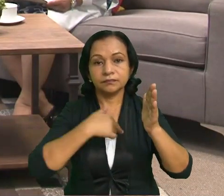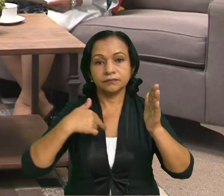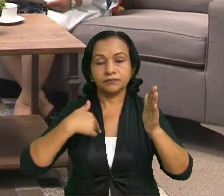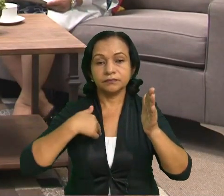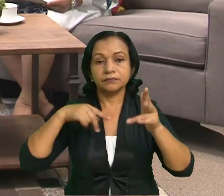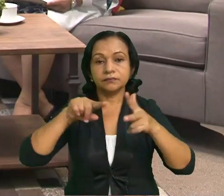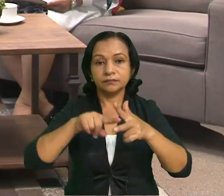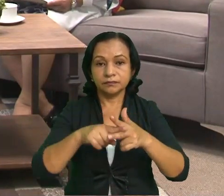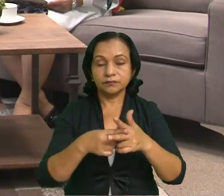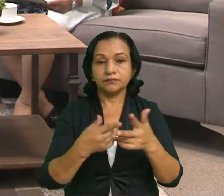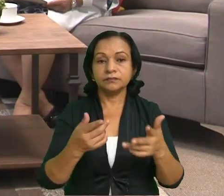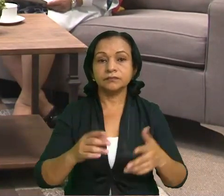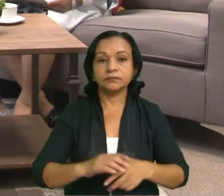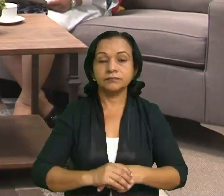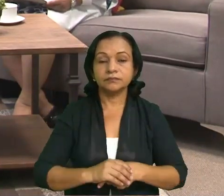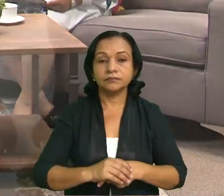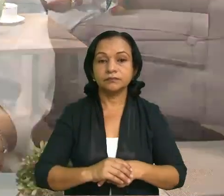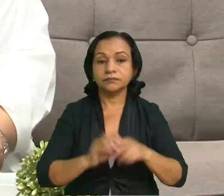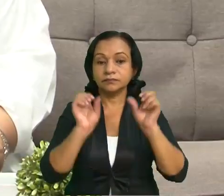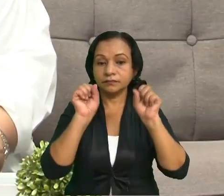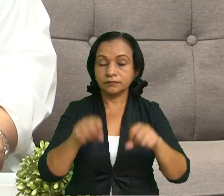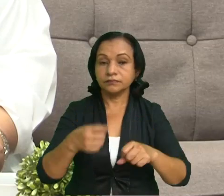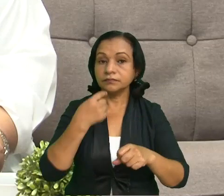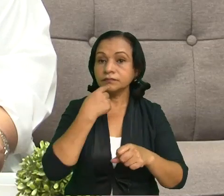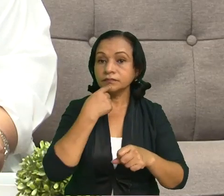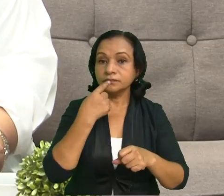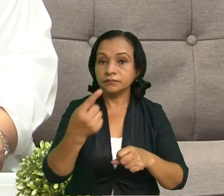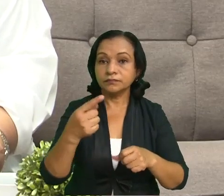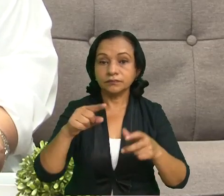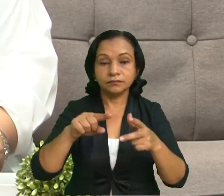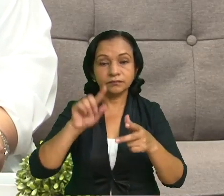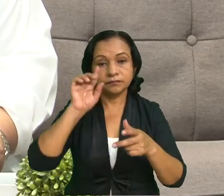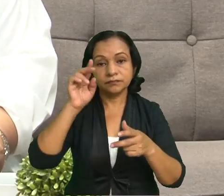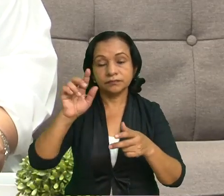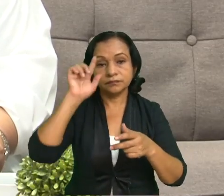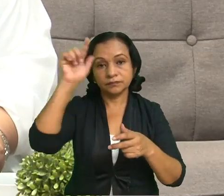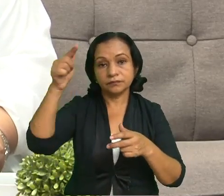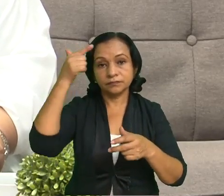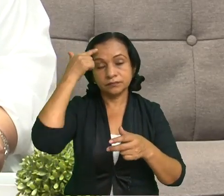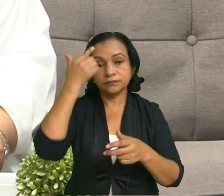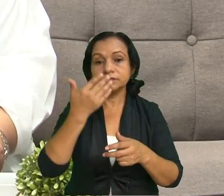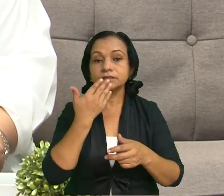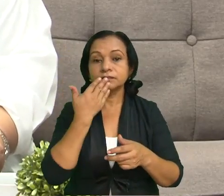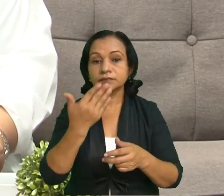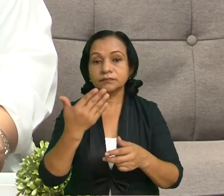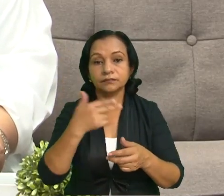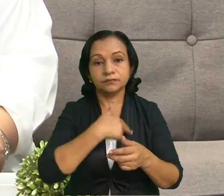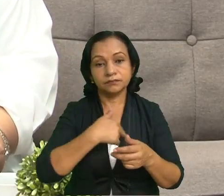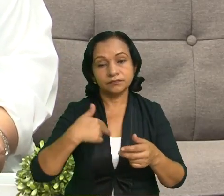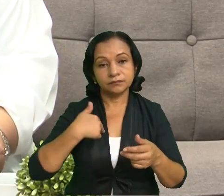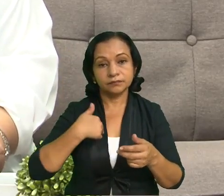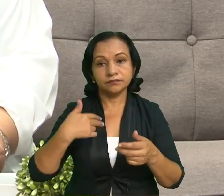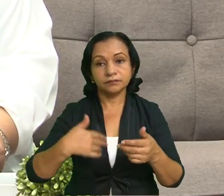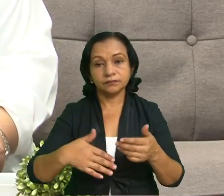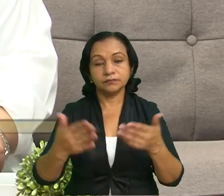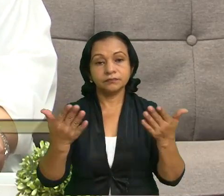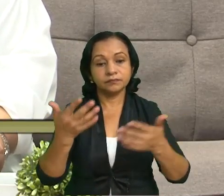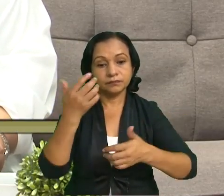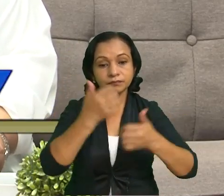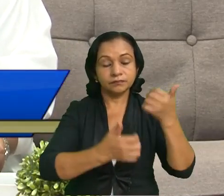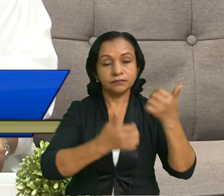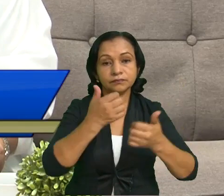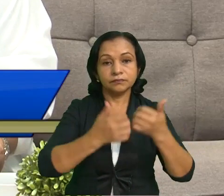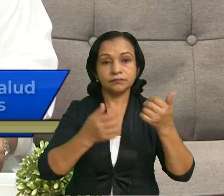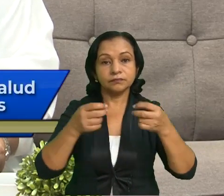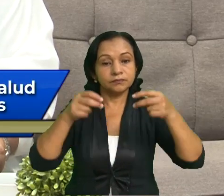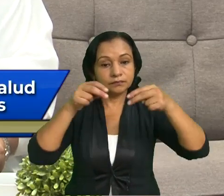ingreso como bien decíamos dentro de la preparación de nuestro buen gobierno para enfrentar estas situaciones de desastres pues